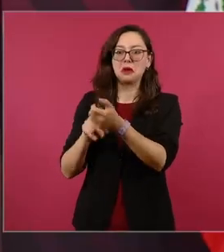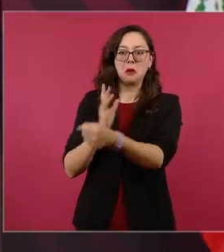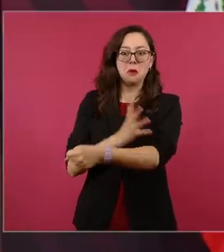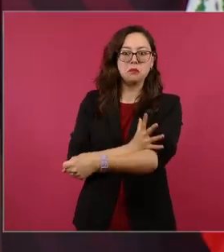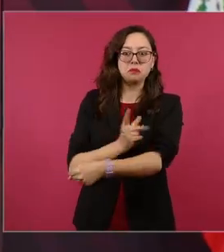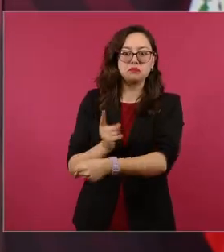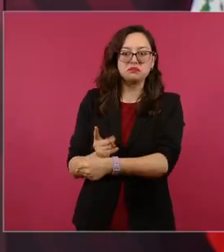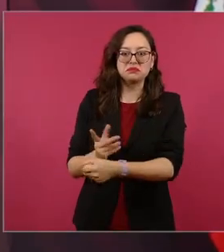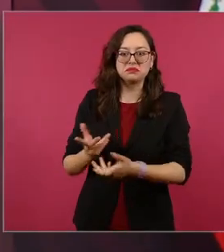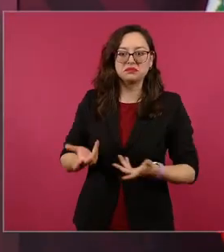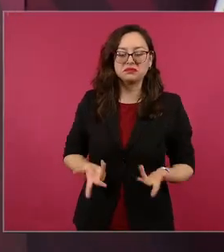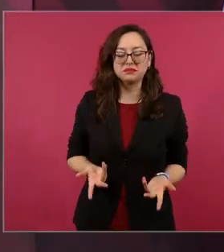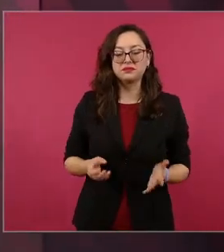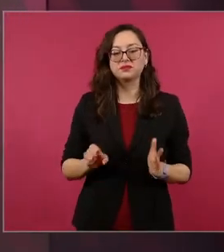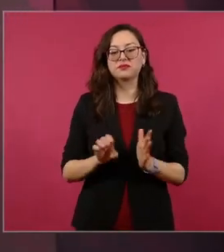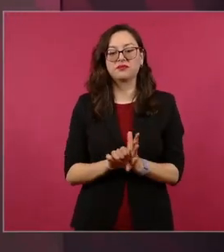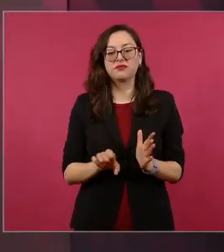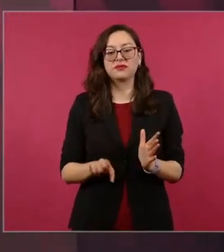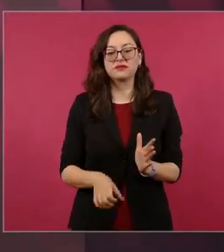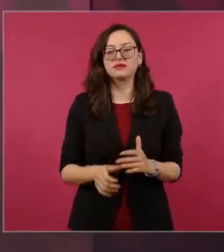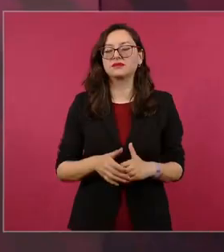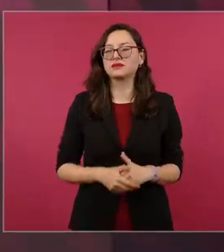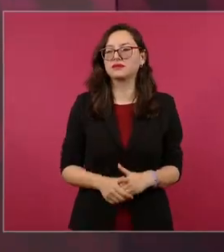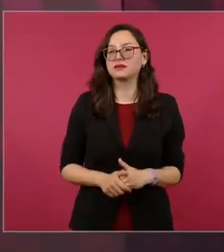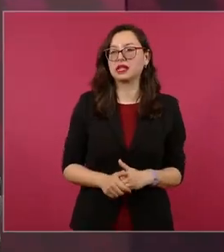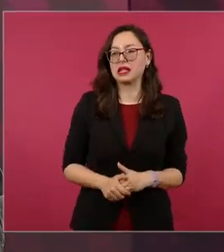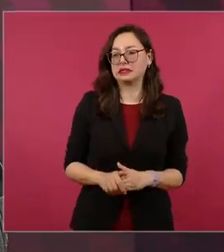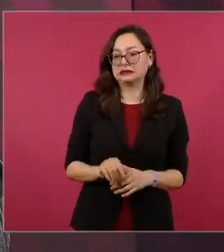difícil que